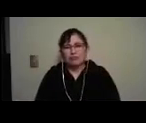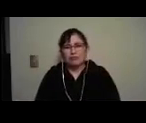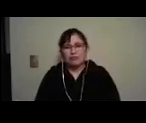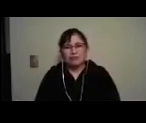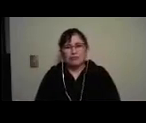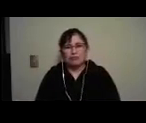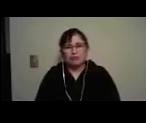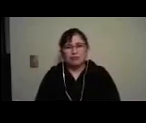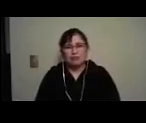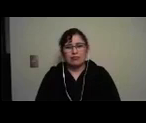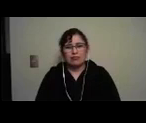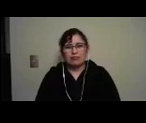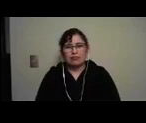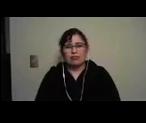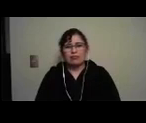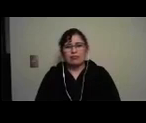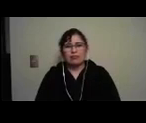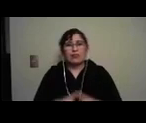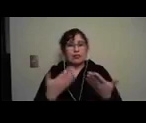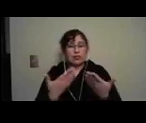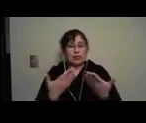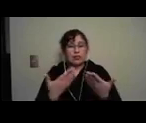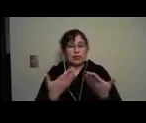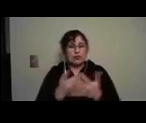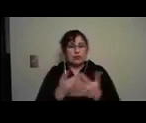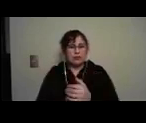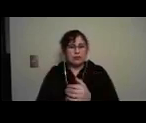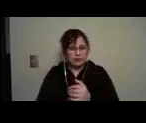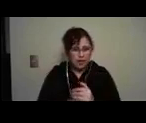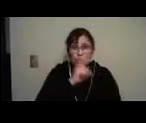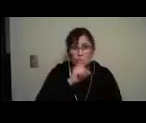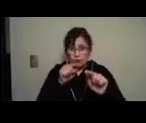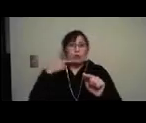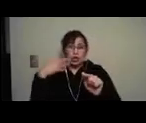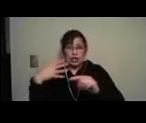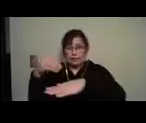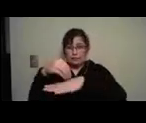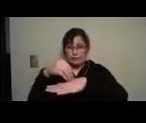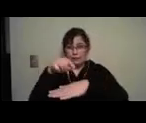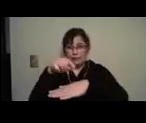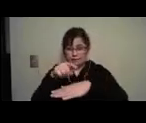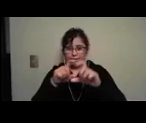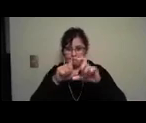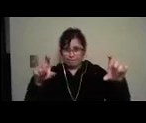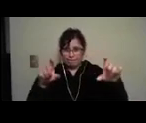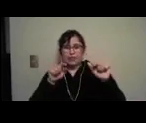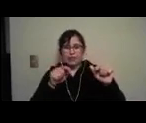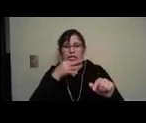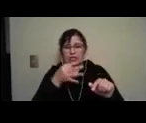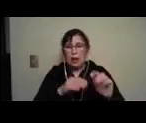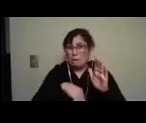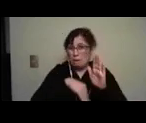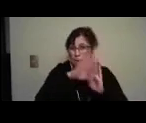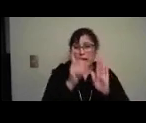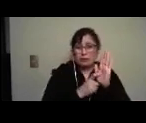Ahora, está con rojo particularmente algo que me parece importante agregar ahora, ya que dice la mayor prevalencia